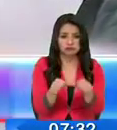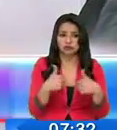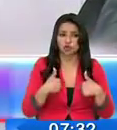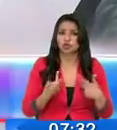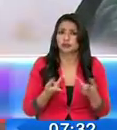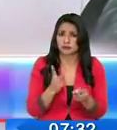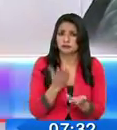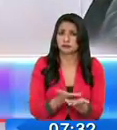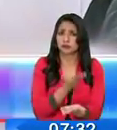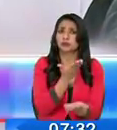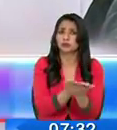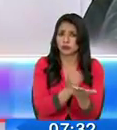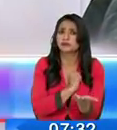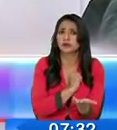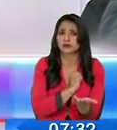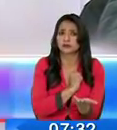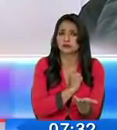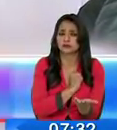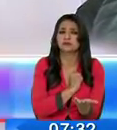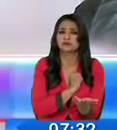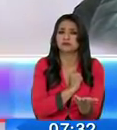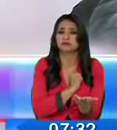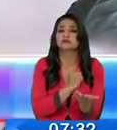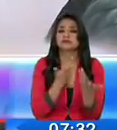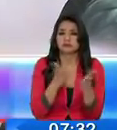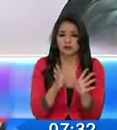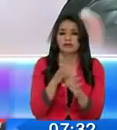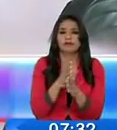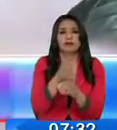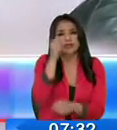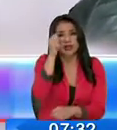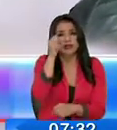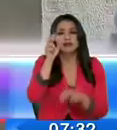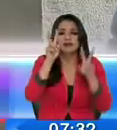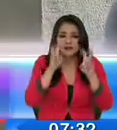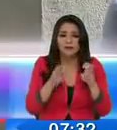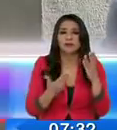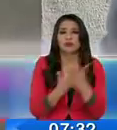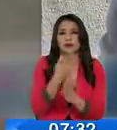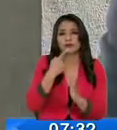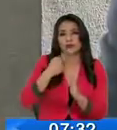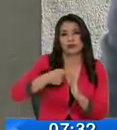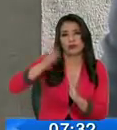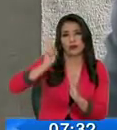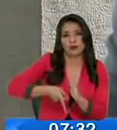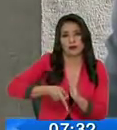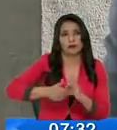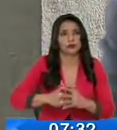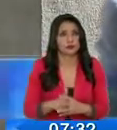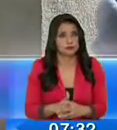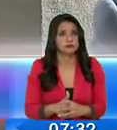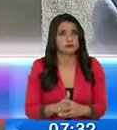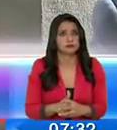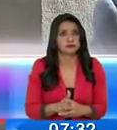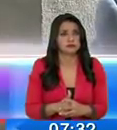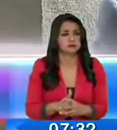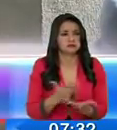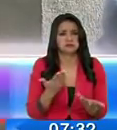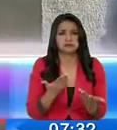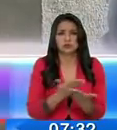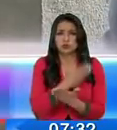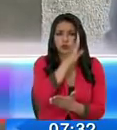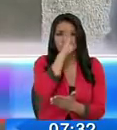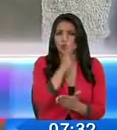una propuesta que estamos construyendo como FENOSIN para el tema del nuevo decreto. Y desde luego no vamos a participar en ninguna cuestión que